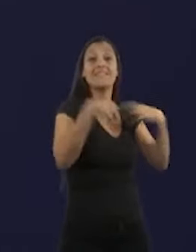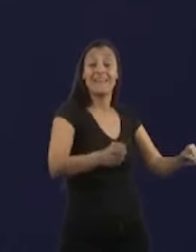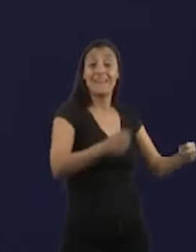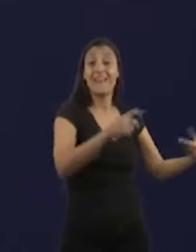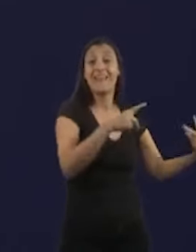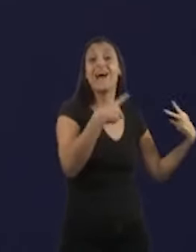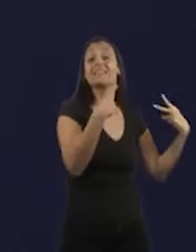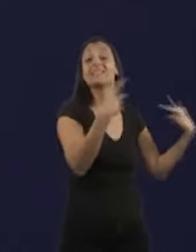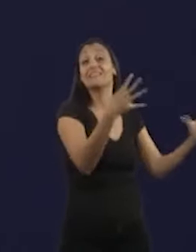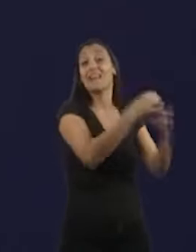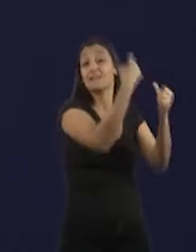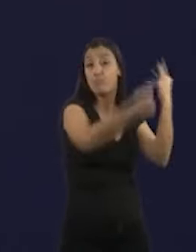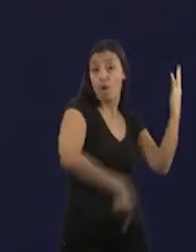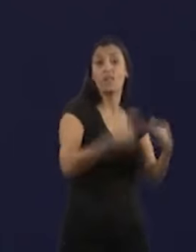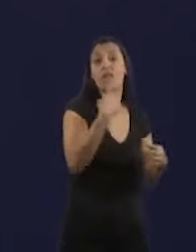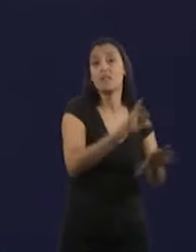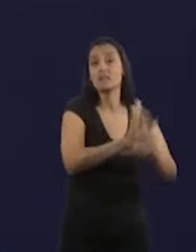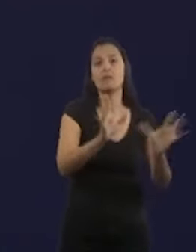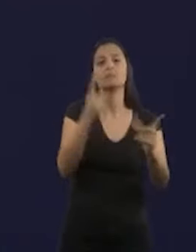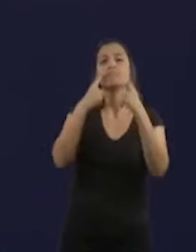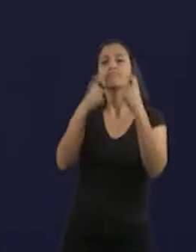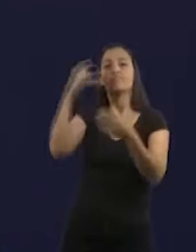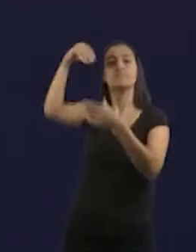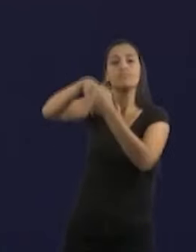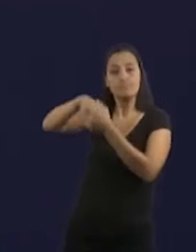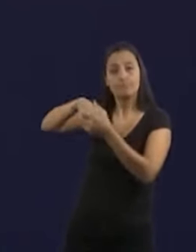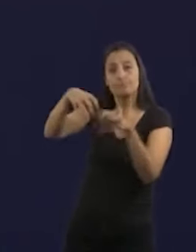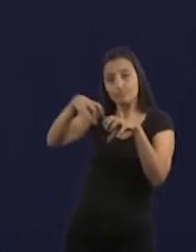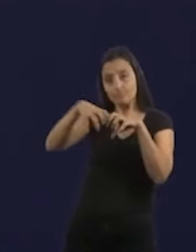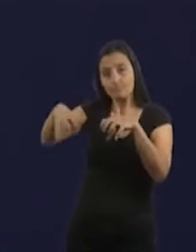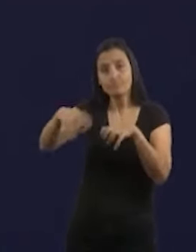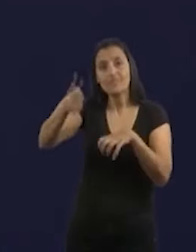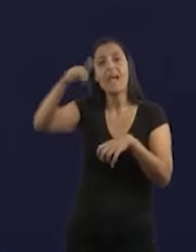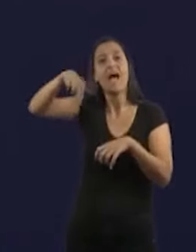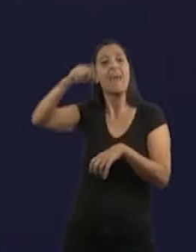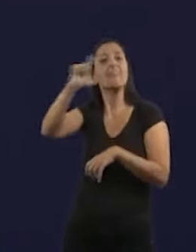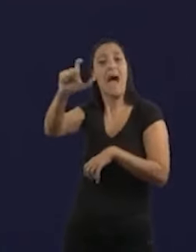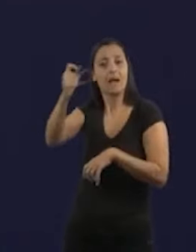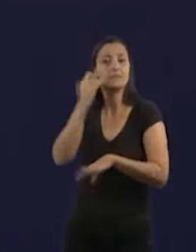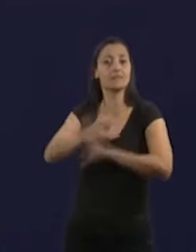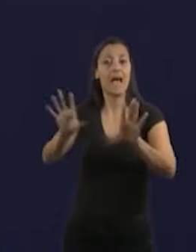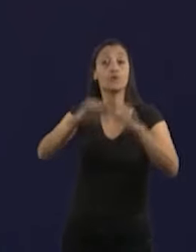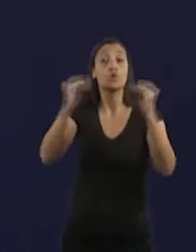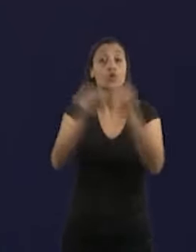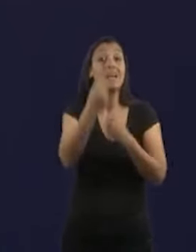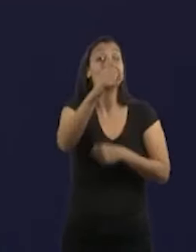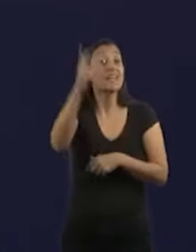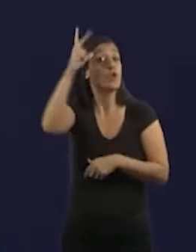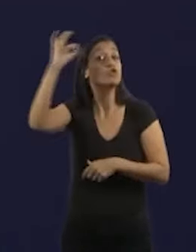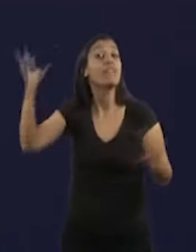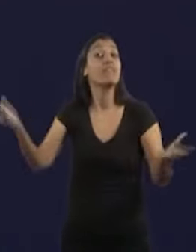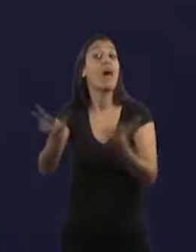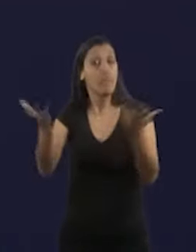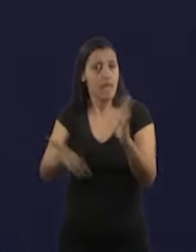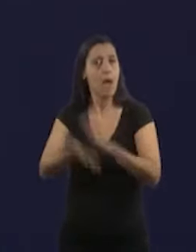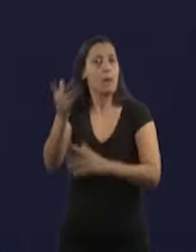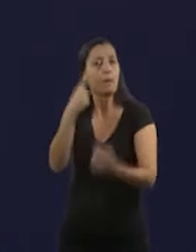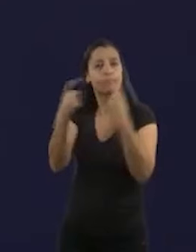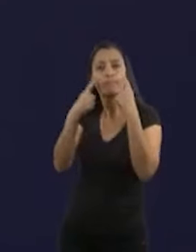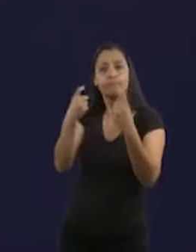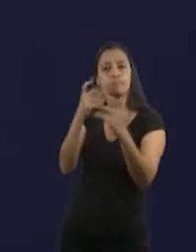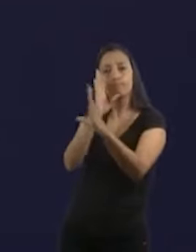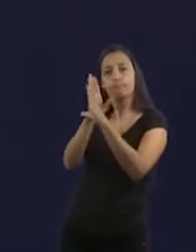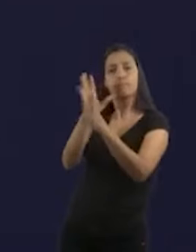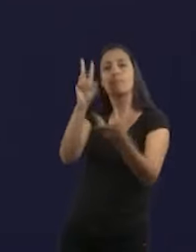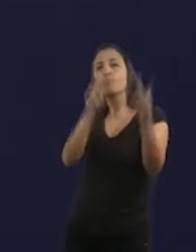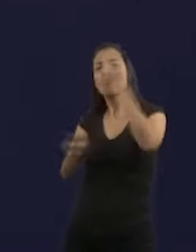dispuso la intervención de la Administración Nacional de Aviación Civil, la ANAC, por 180 días, con el objetivo